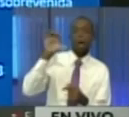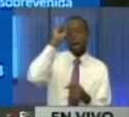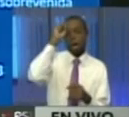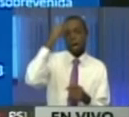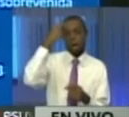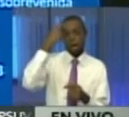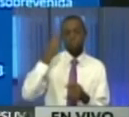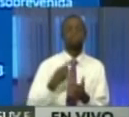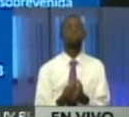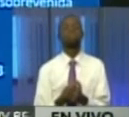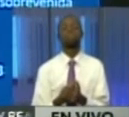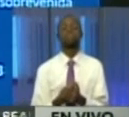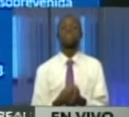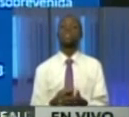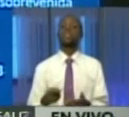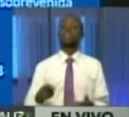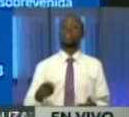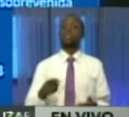Nosotros hicimos